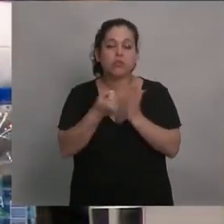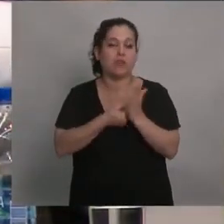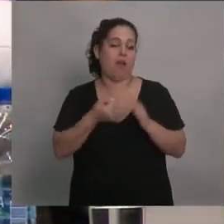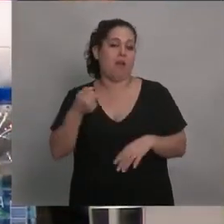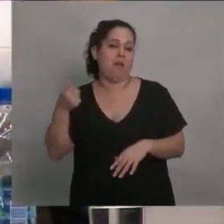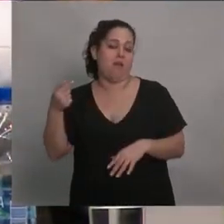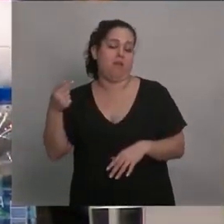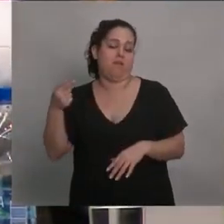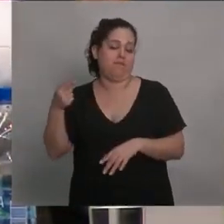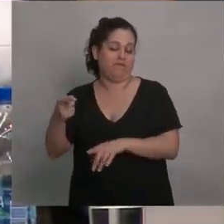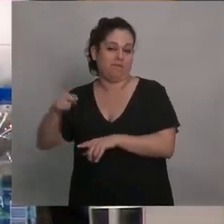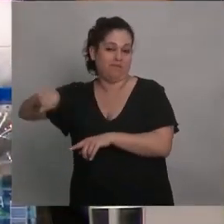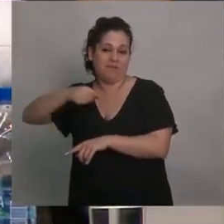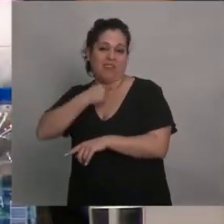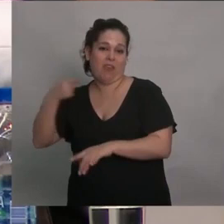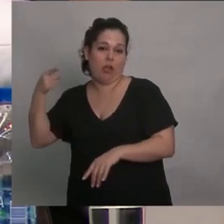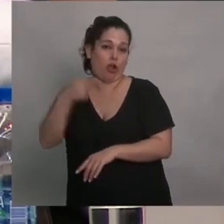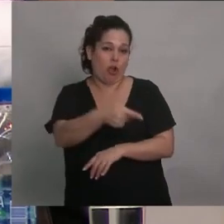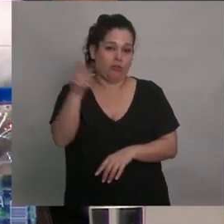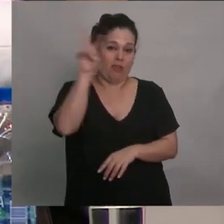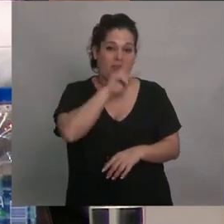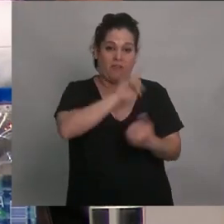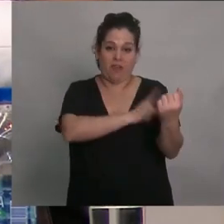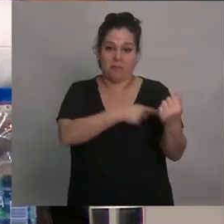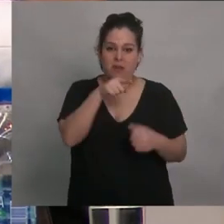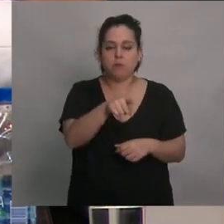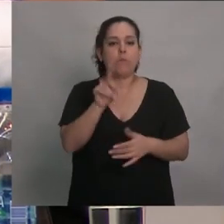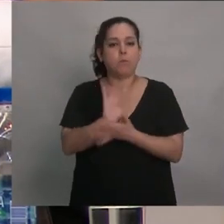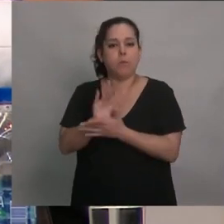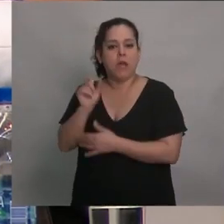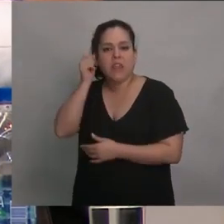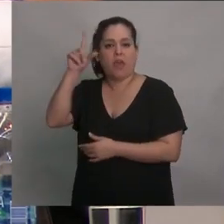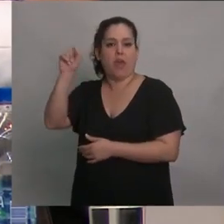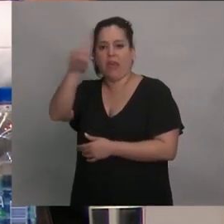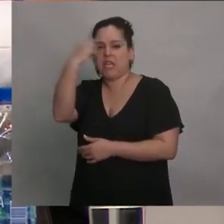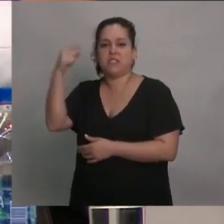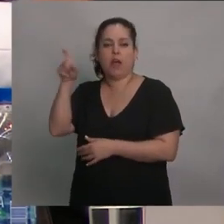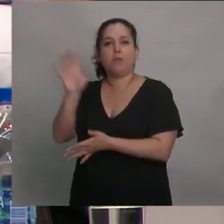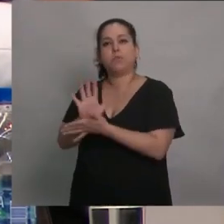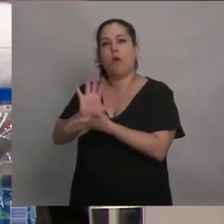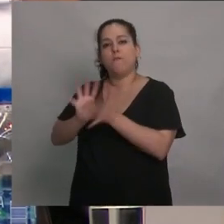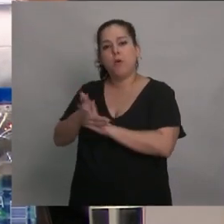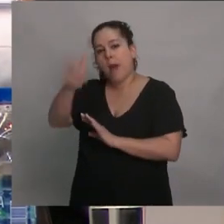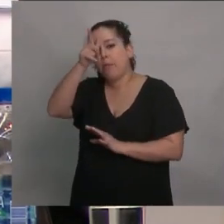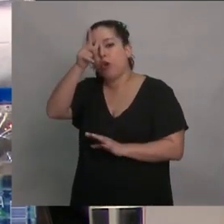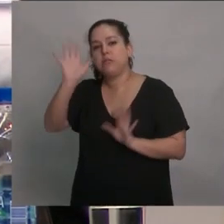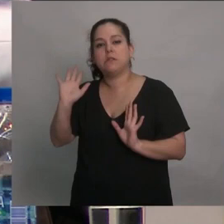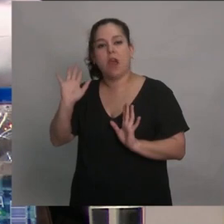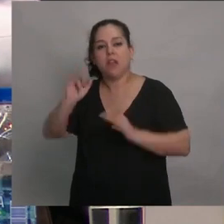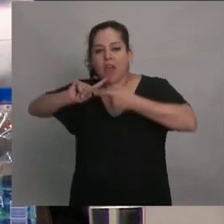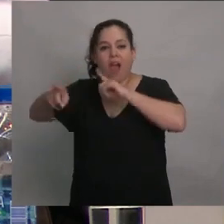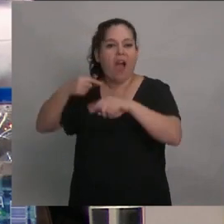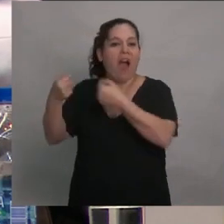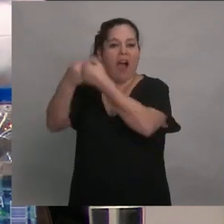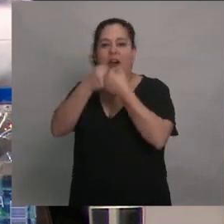en contra de los feminismos se da además desde una propuesta de Estado policial y un pacto patriarcal,